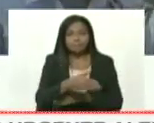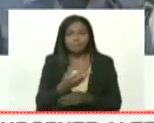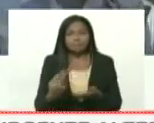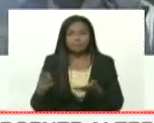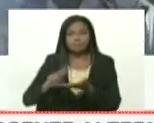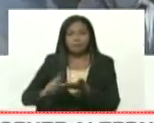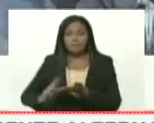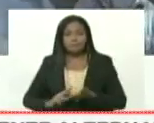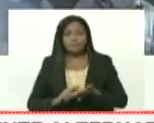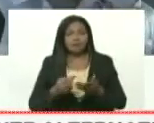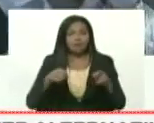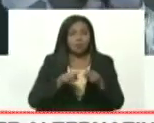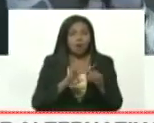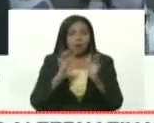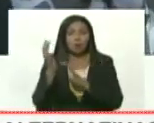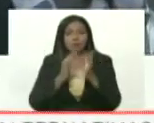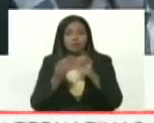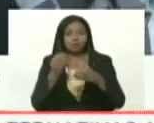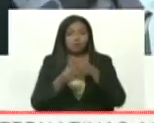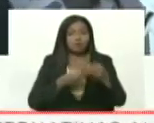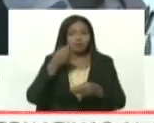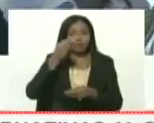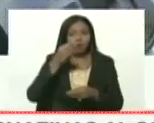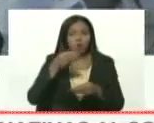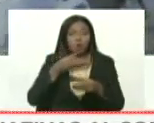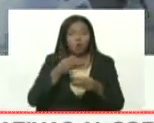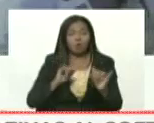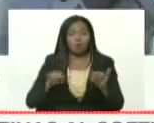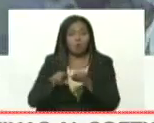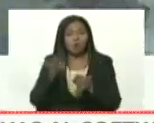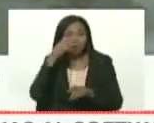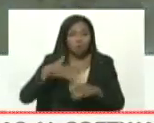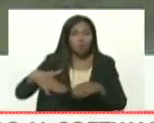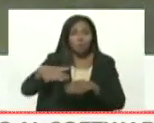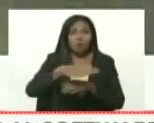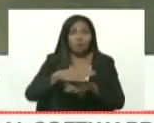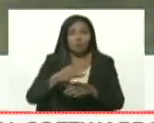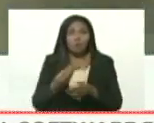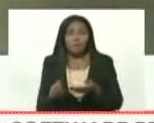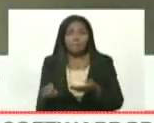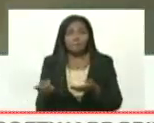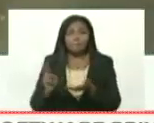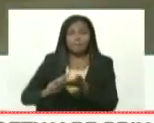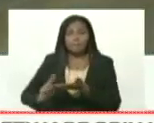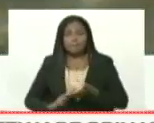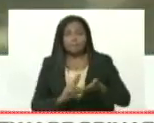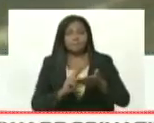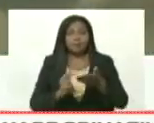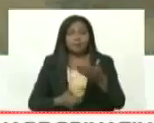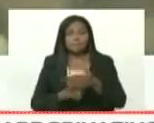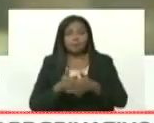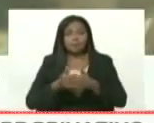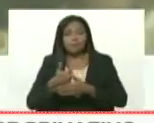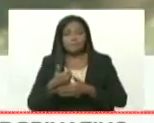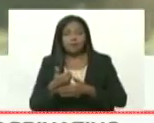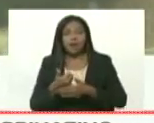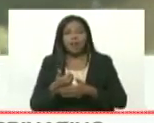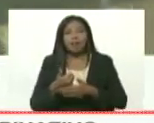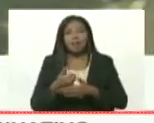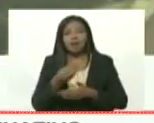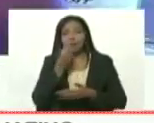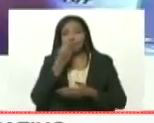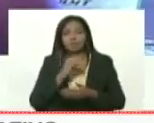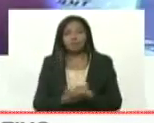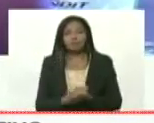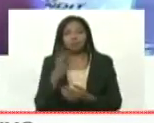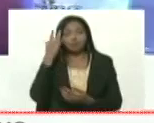lo que Cristo Redentor hizo con los pueblos, multiplicar los peces, multiplicar el alimento, por favor. Sí, buenas tardes, presidente, y a